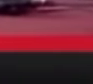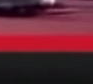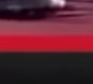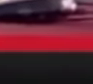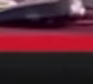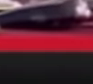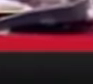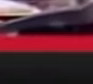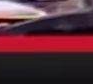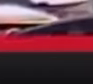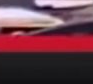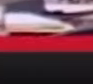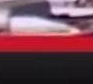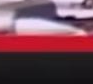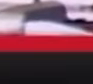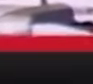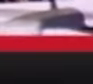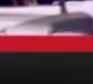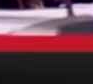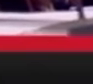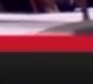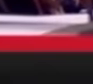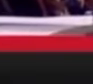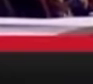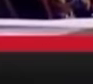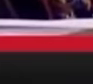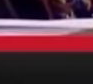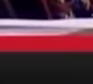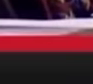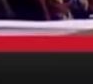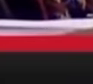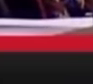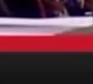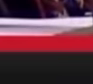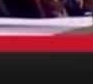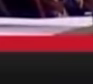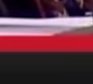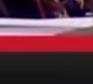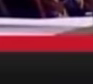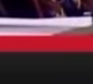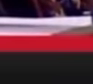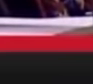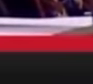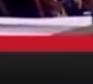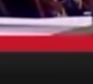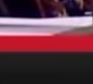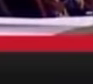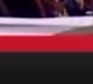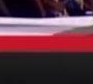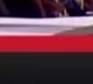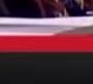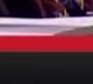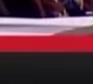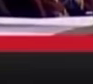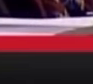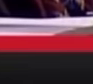un fondo semilla de 1.850.000 que se aprobó en un acuerdo de consejo. El mes de